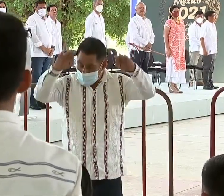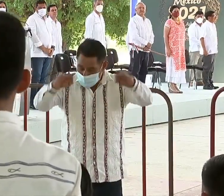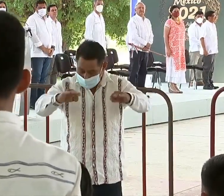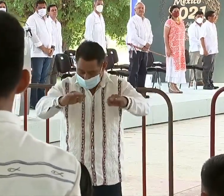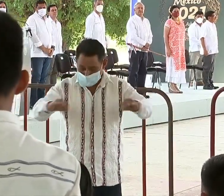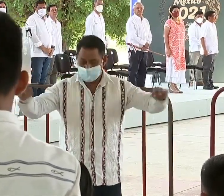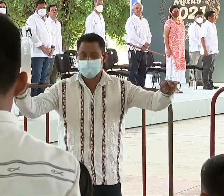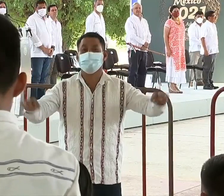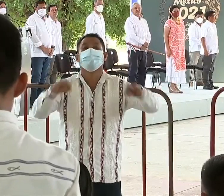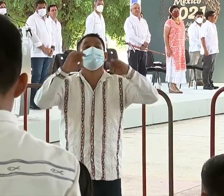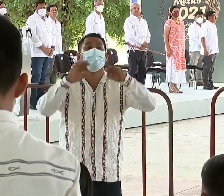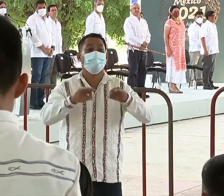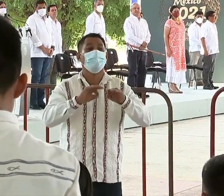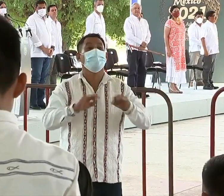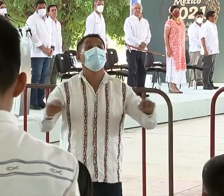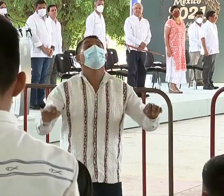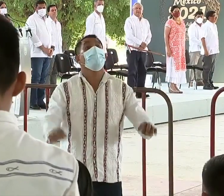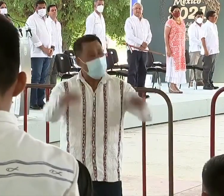Música